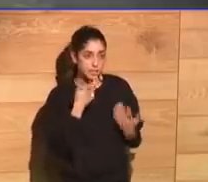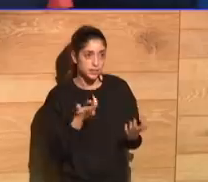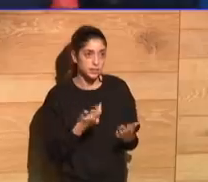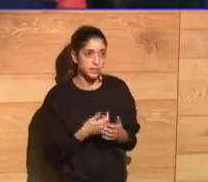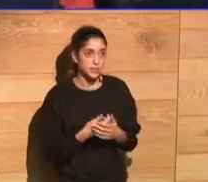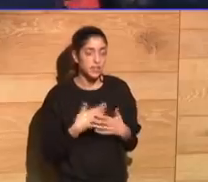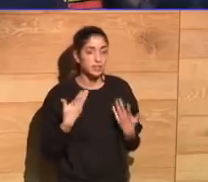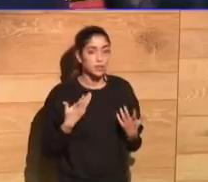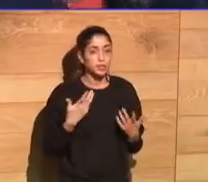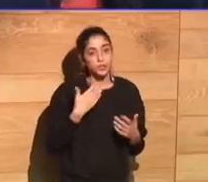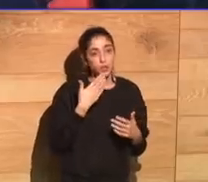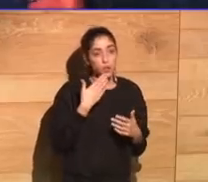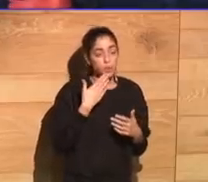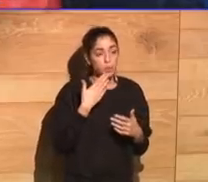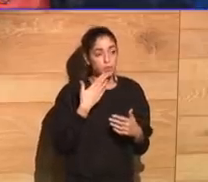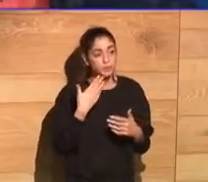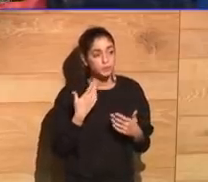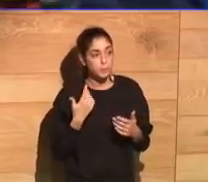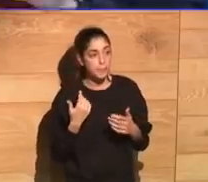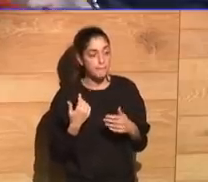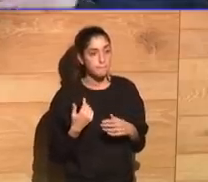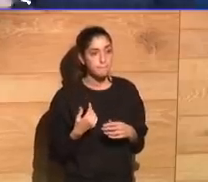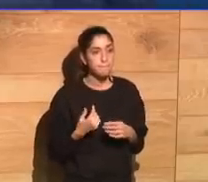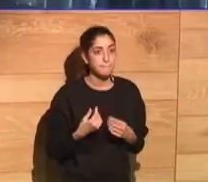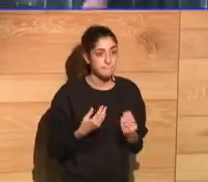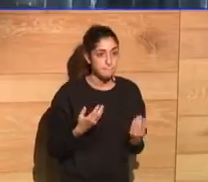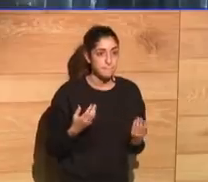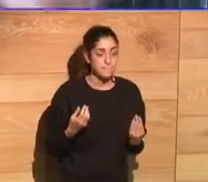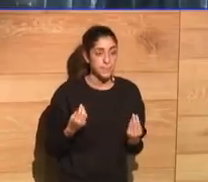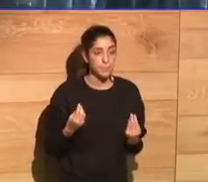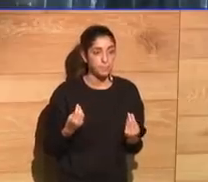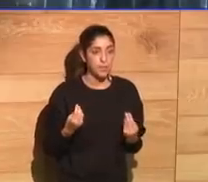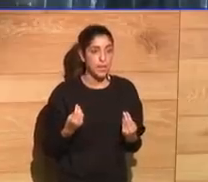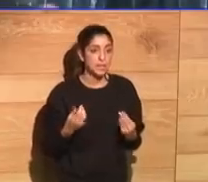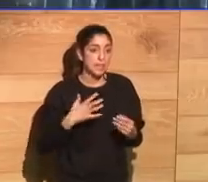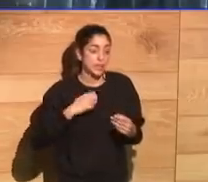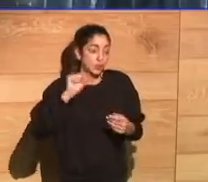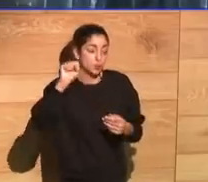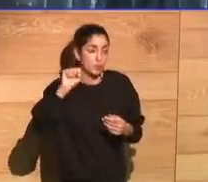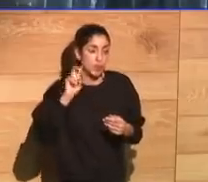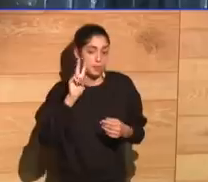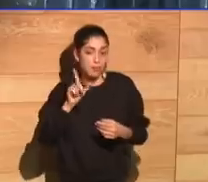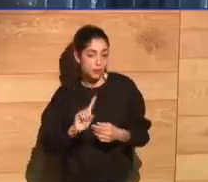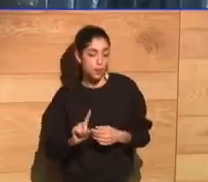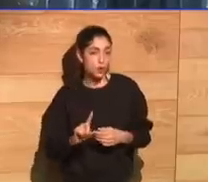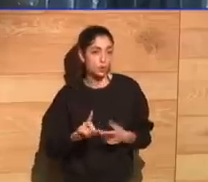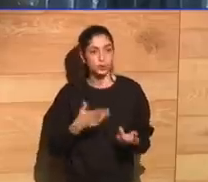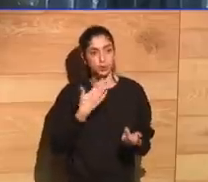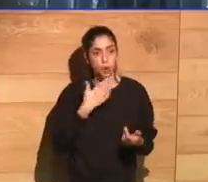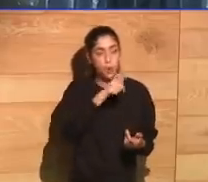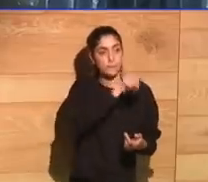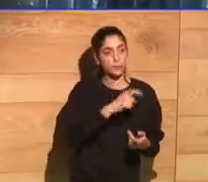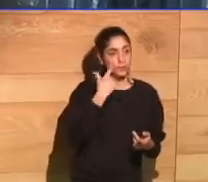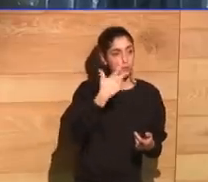Va a atravesar el lienzo, va a atravesar la pantalla, o sea, no vas a ver a Superman, ¿no? Vas a ver a Robert Redford que volando. Sí, que está claro,